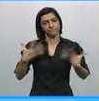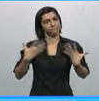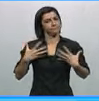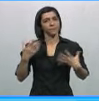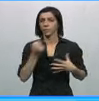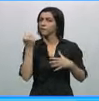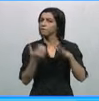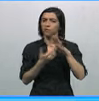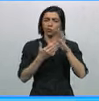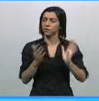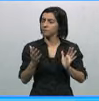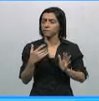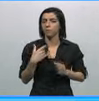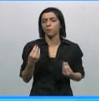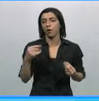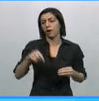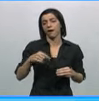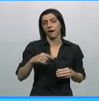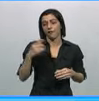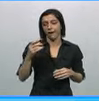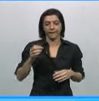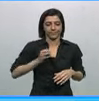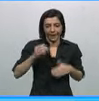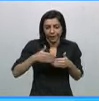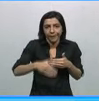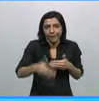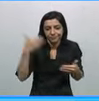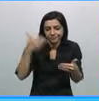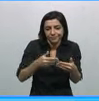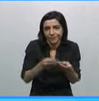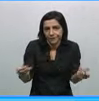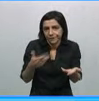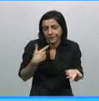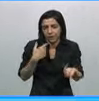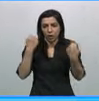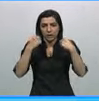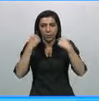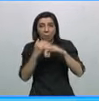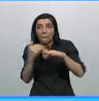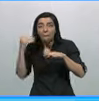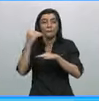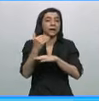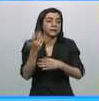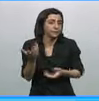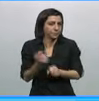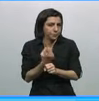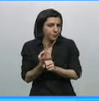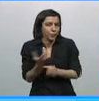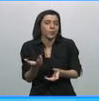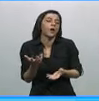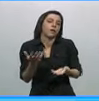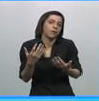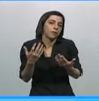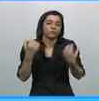a esta altura del año ya no se puede trabajar mucho. Ya hemos trabajado lo suficiente y lo que hay que tratar